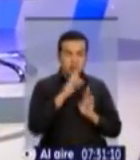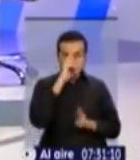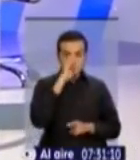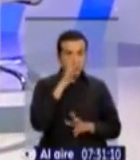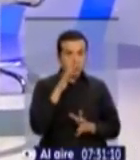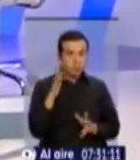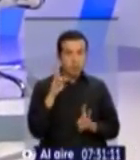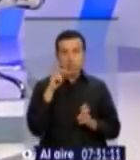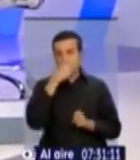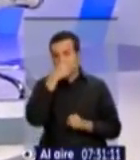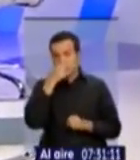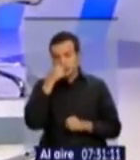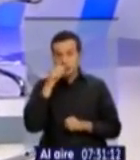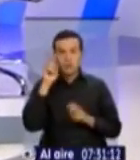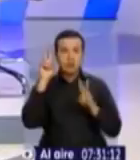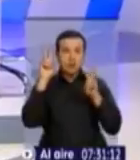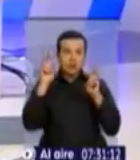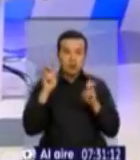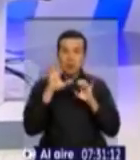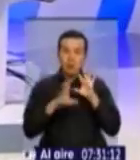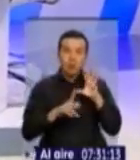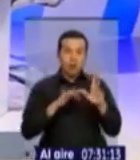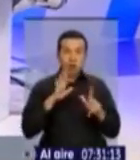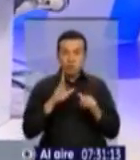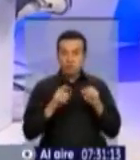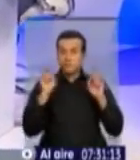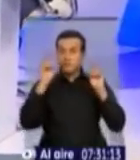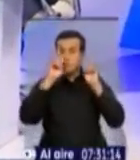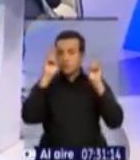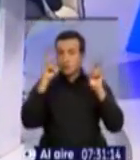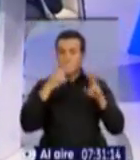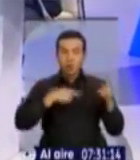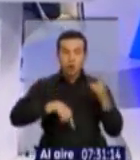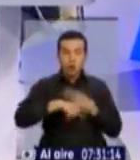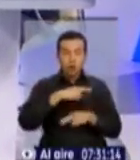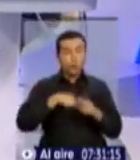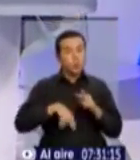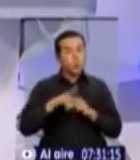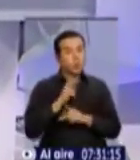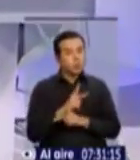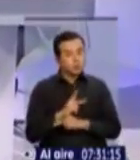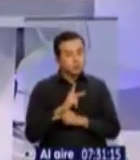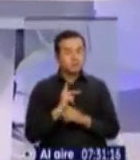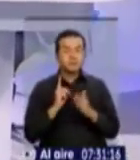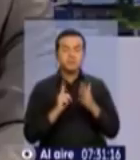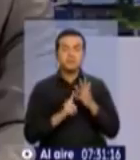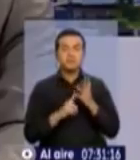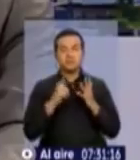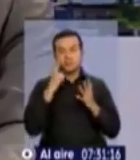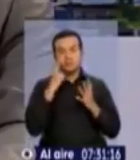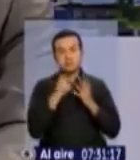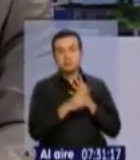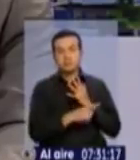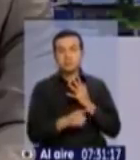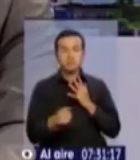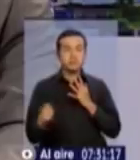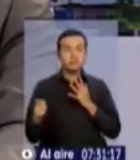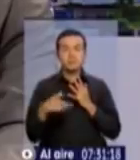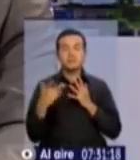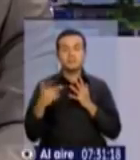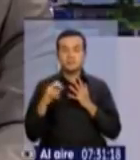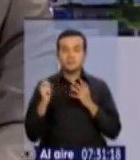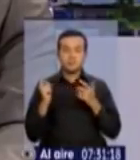vinculadas con corrupción vinculados con lavado y finalmente carlos ha abierto un tercer conjunto